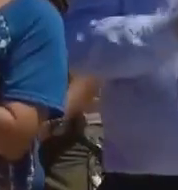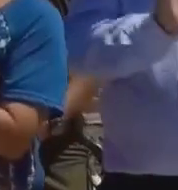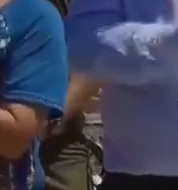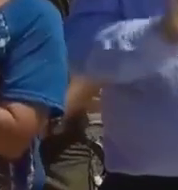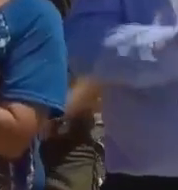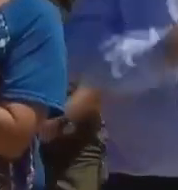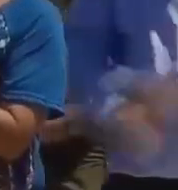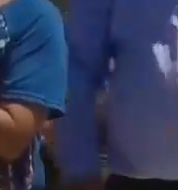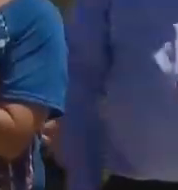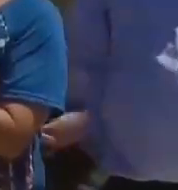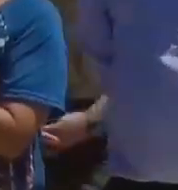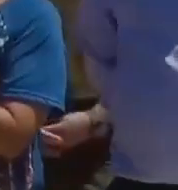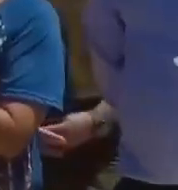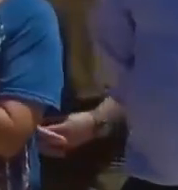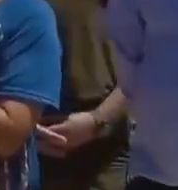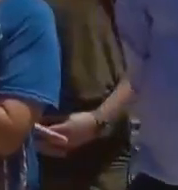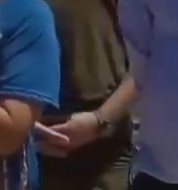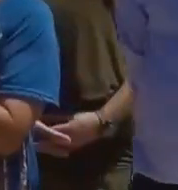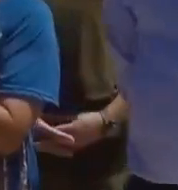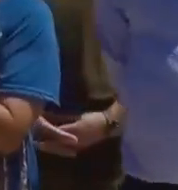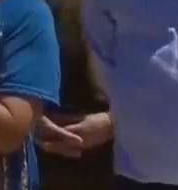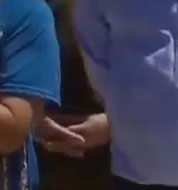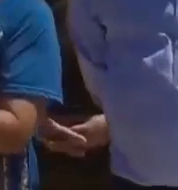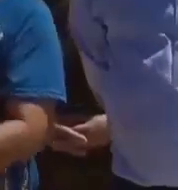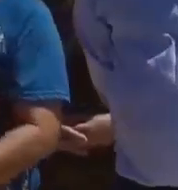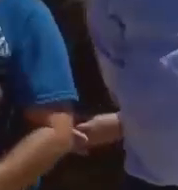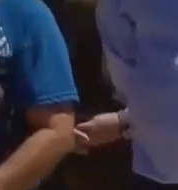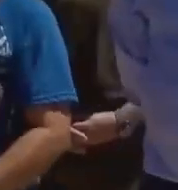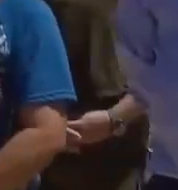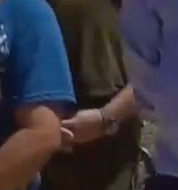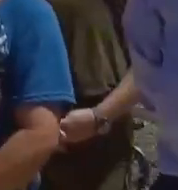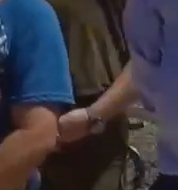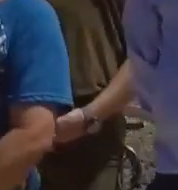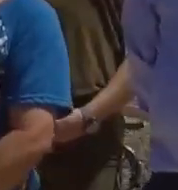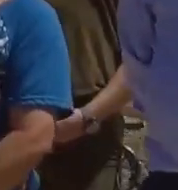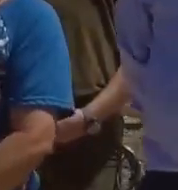Quedo atento si es que hay preguntas.